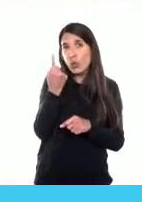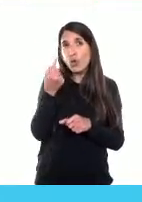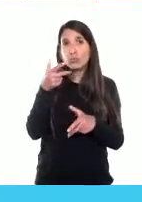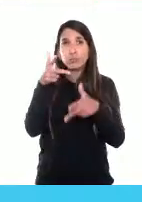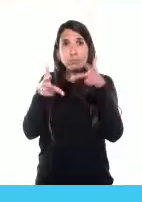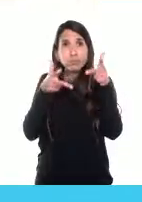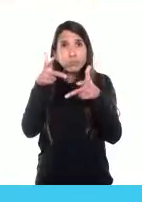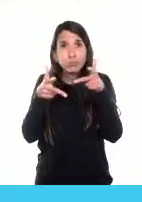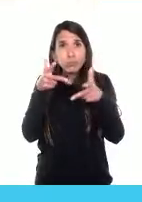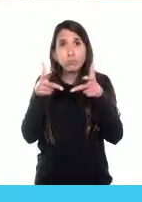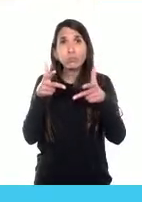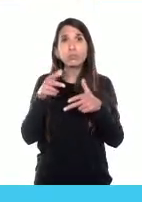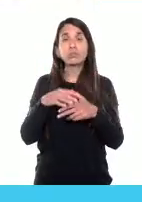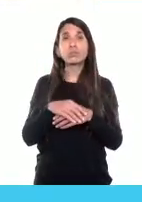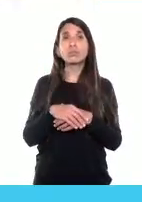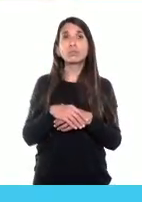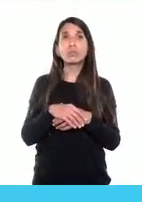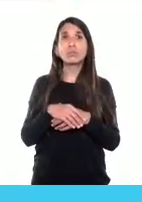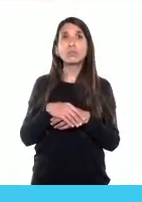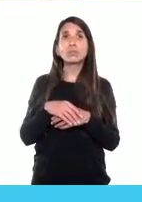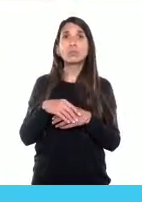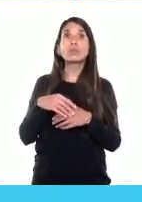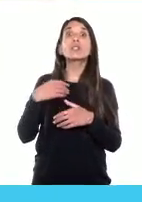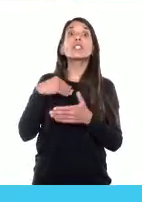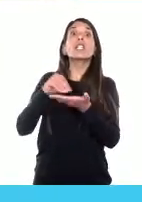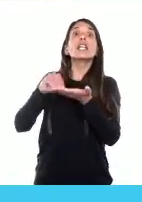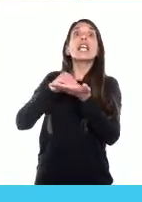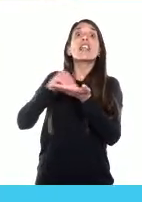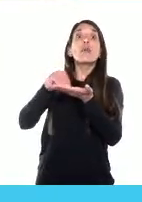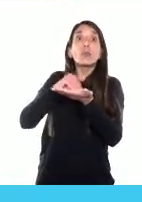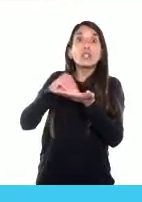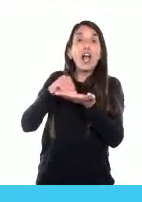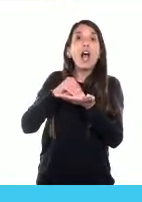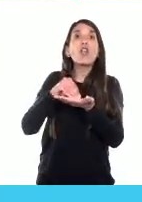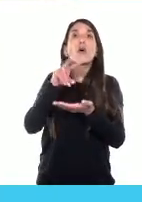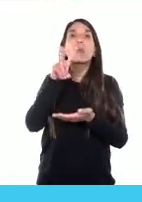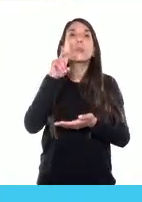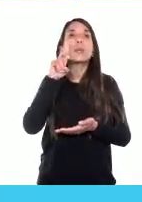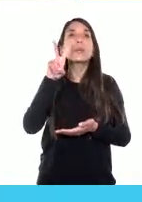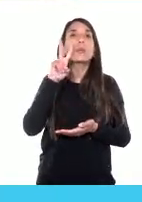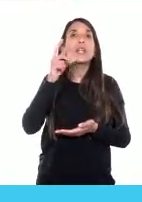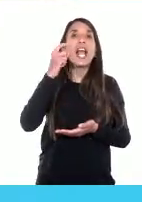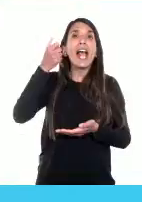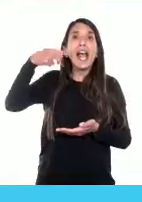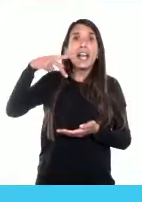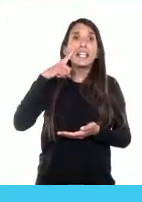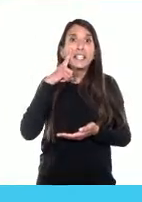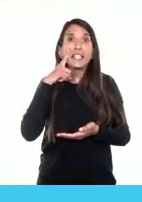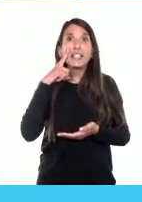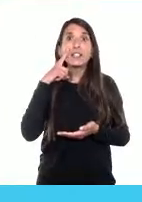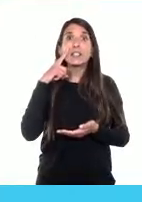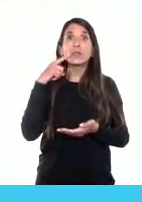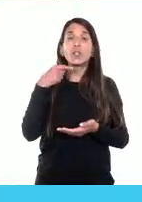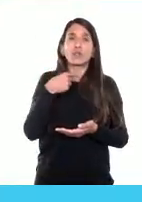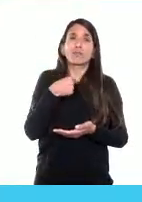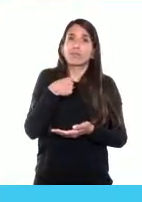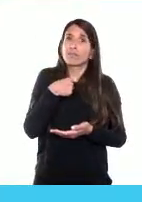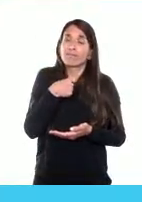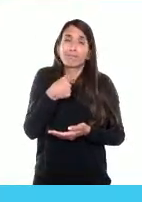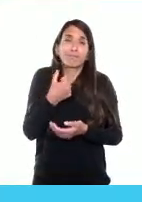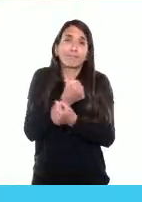y solidarizarme con el diputado Viviani. Creo que quienes perdimos a un ser